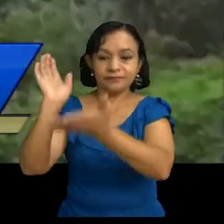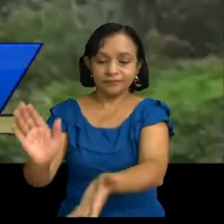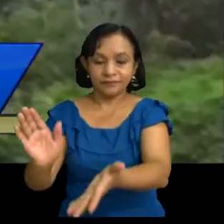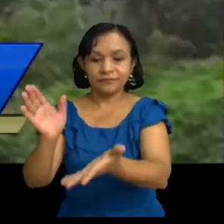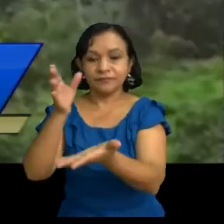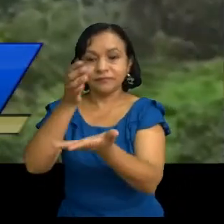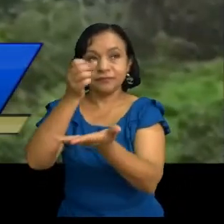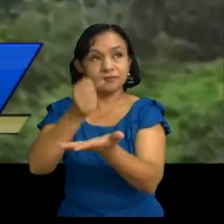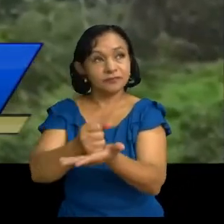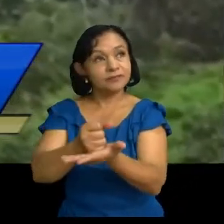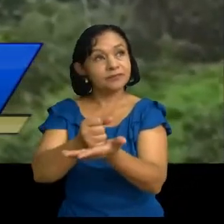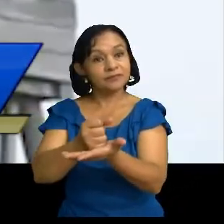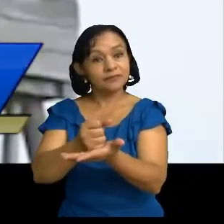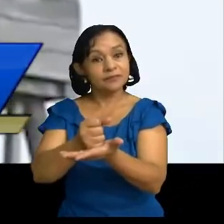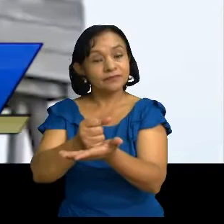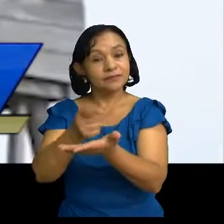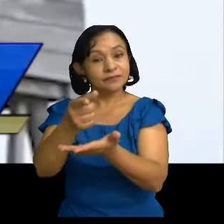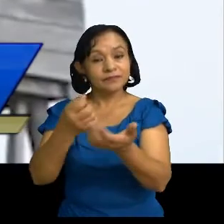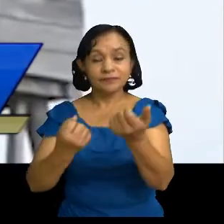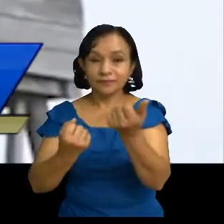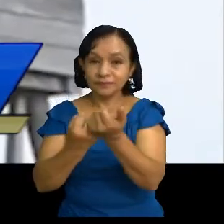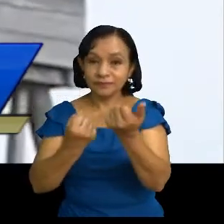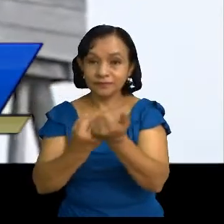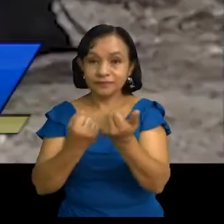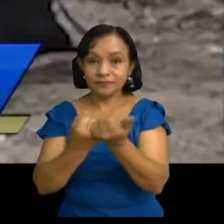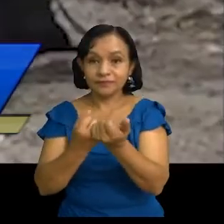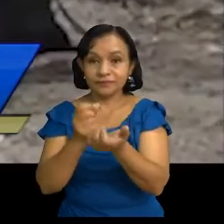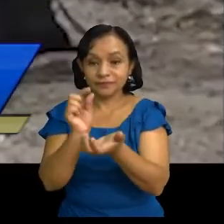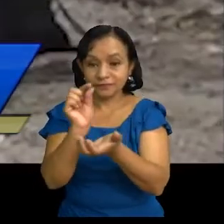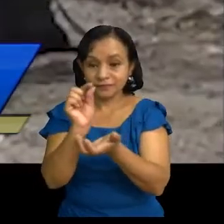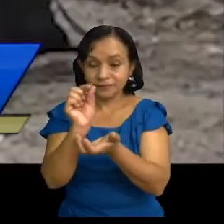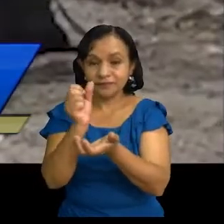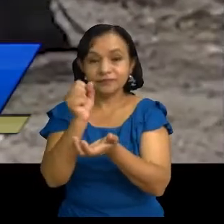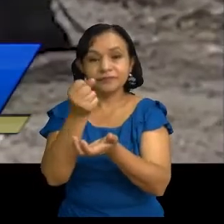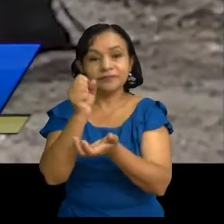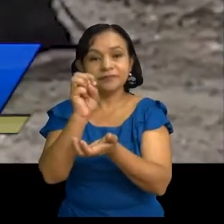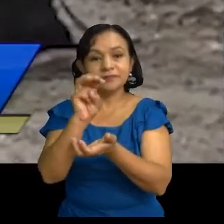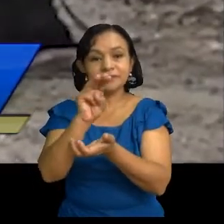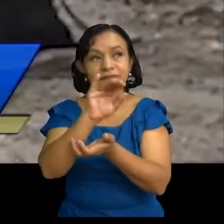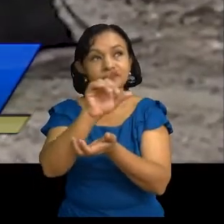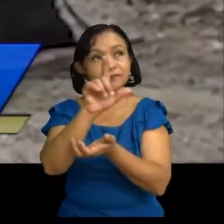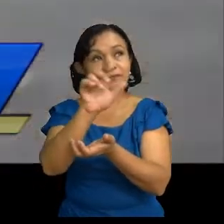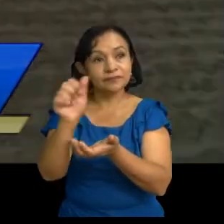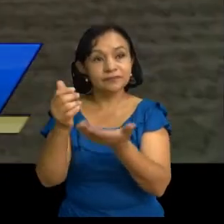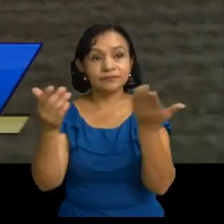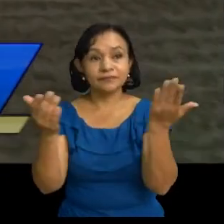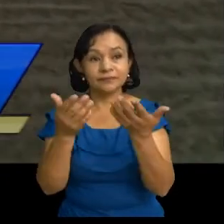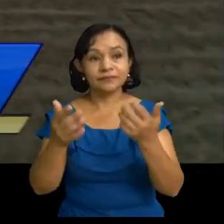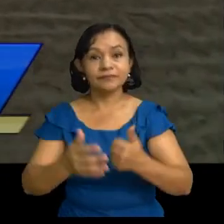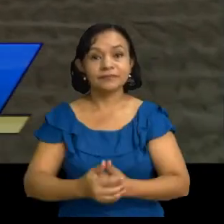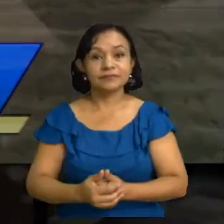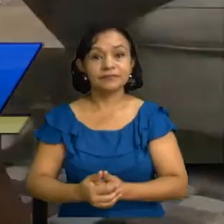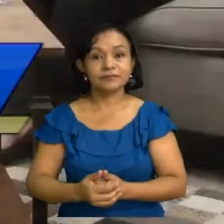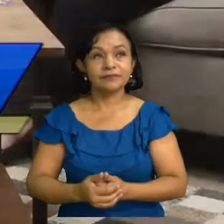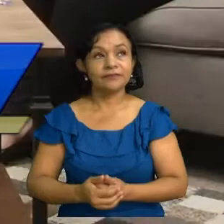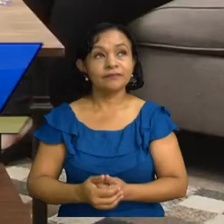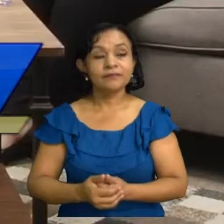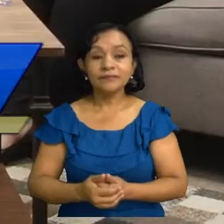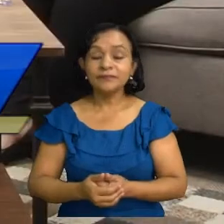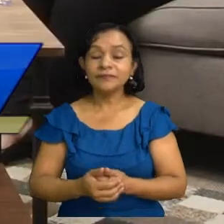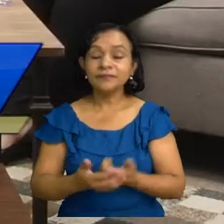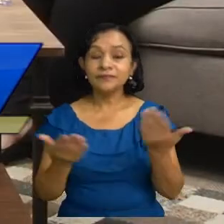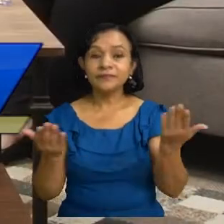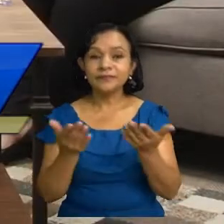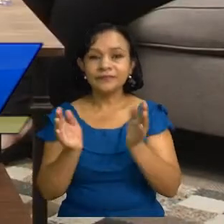y estamos también apoyándolos con la semilla de calidad forestal aunque y cuán